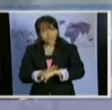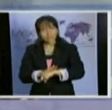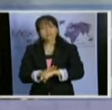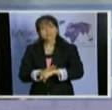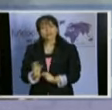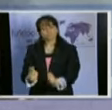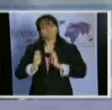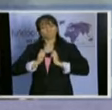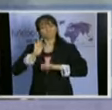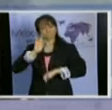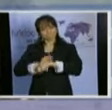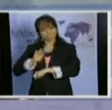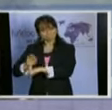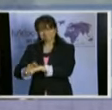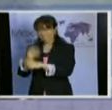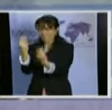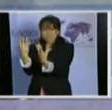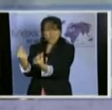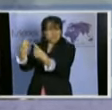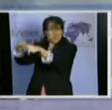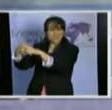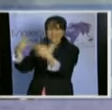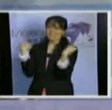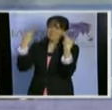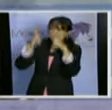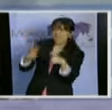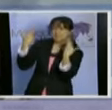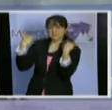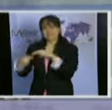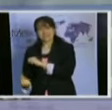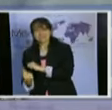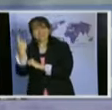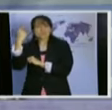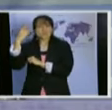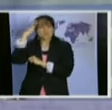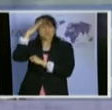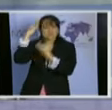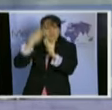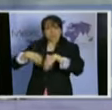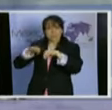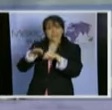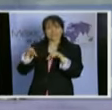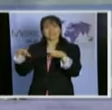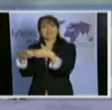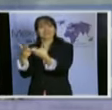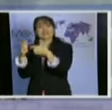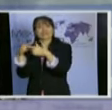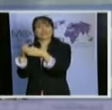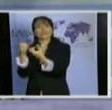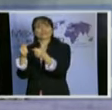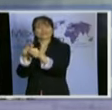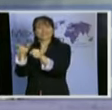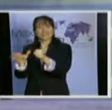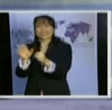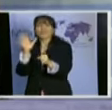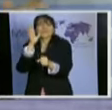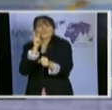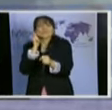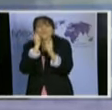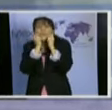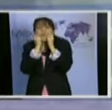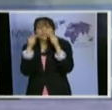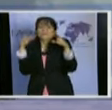Clara Hussilman y muchos otros representantes de sociedad civil, por más pequeños, por más insignificantes que